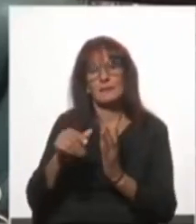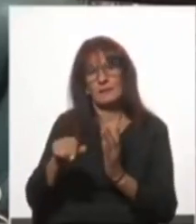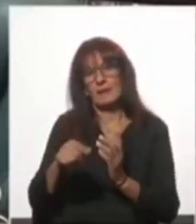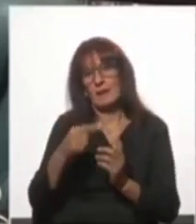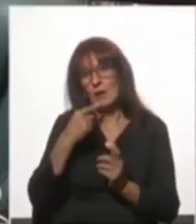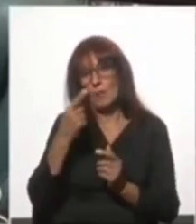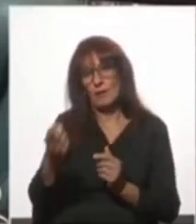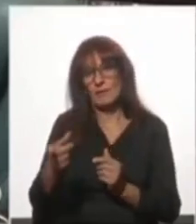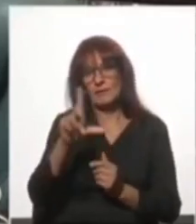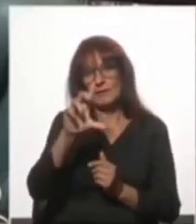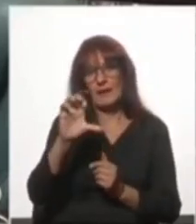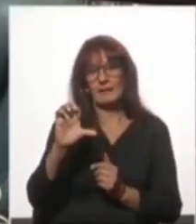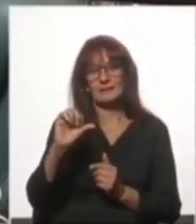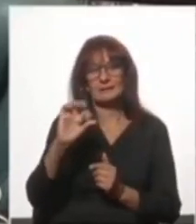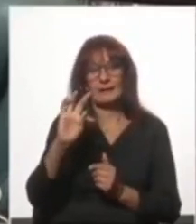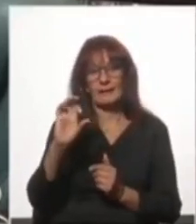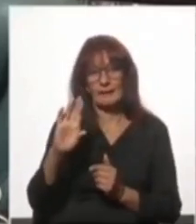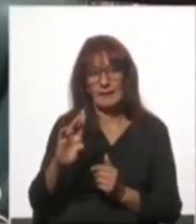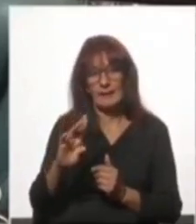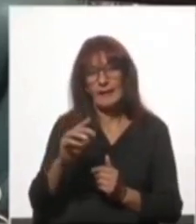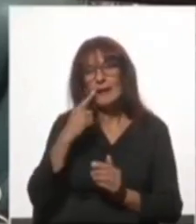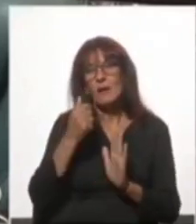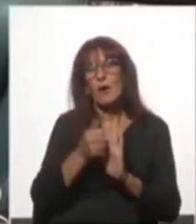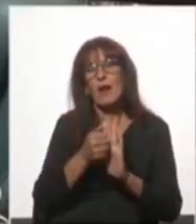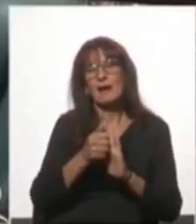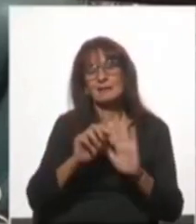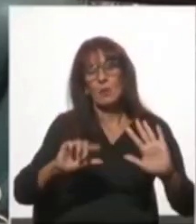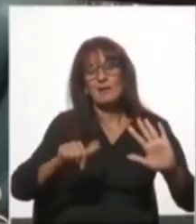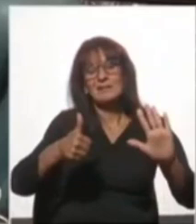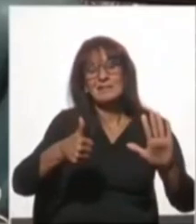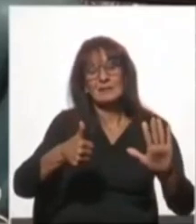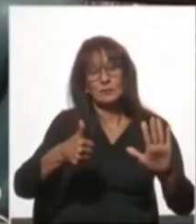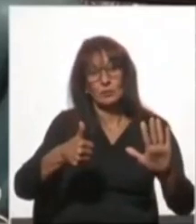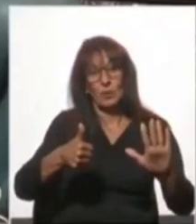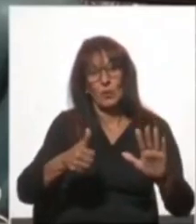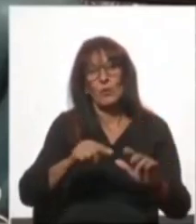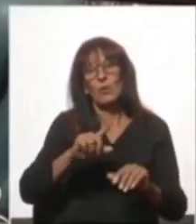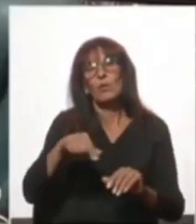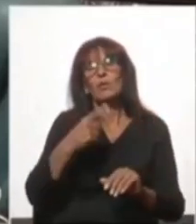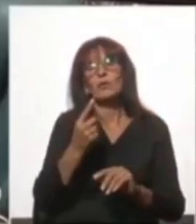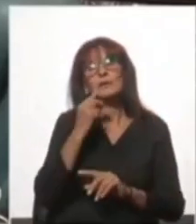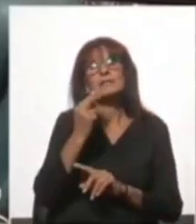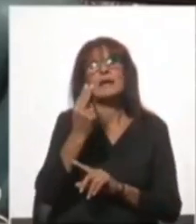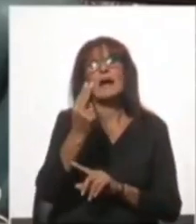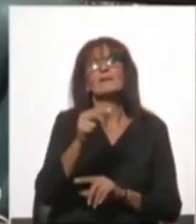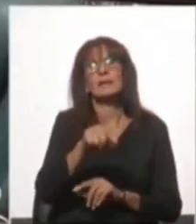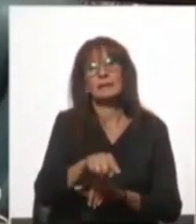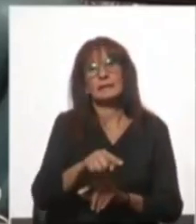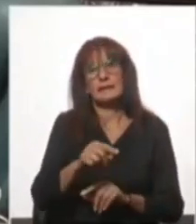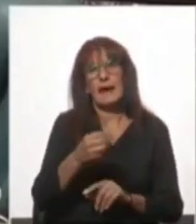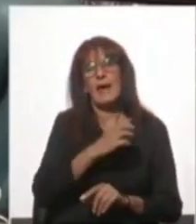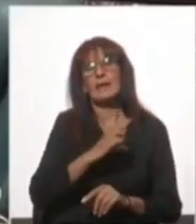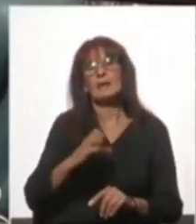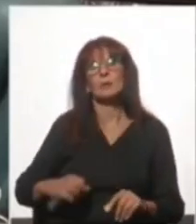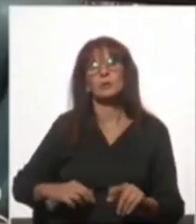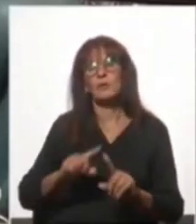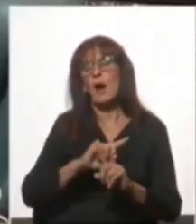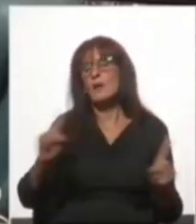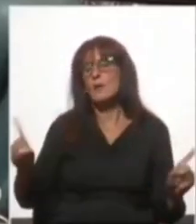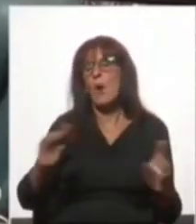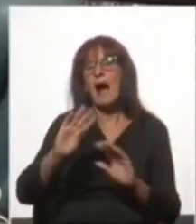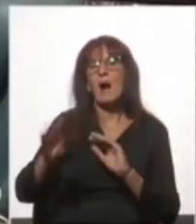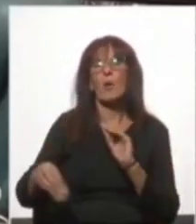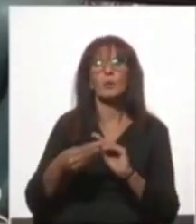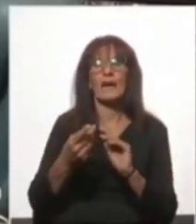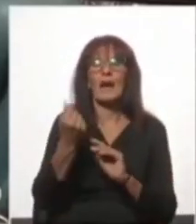Olesker, que viene por la vía del artículo 6º, en donde se habilita al Ejecutivo a no ajustar las